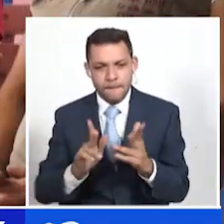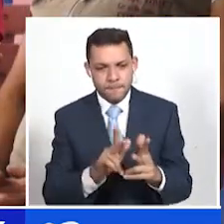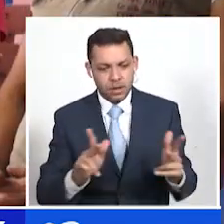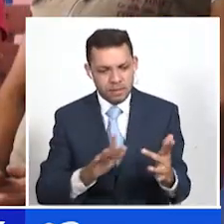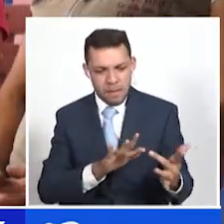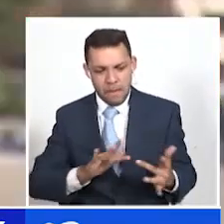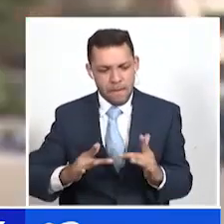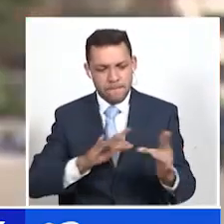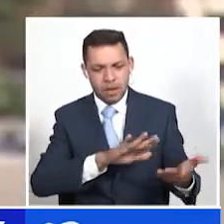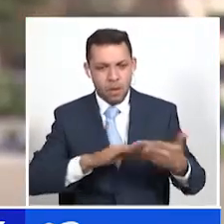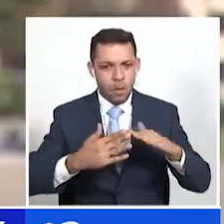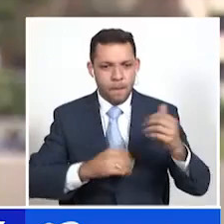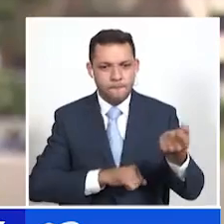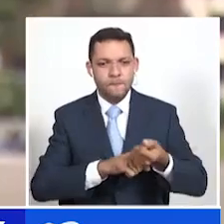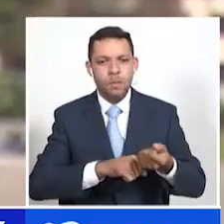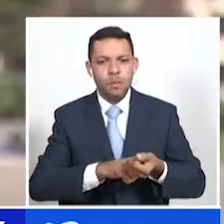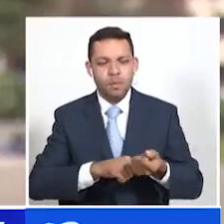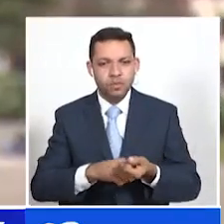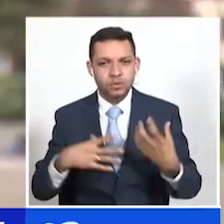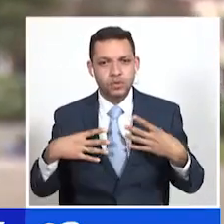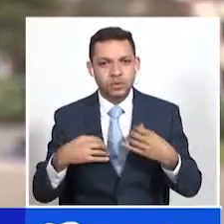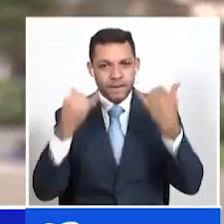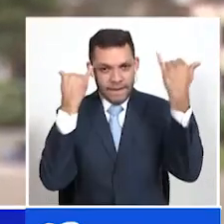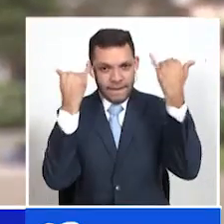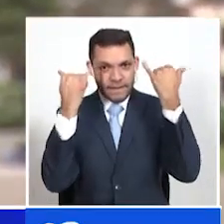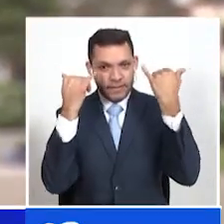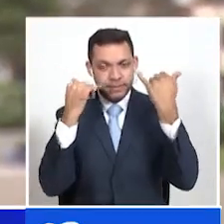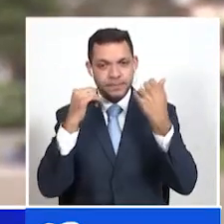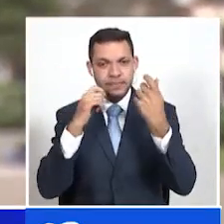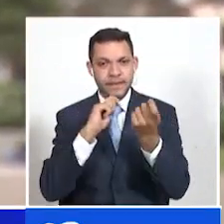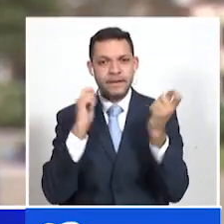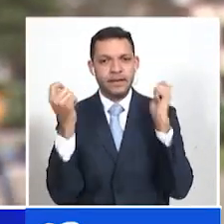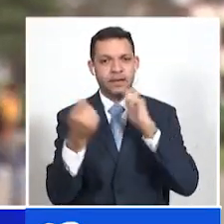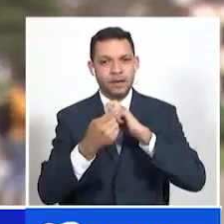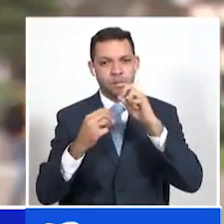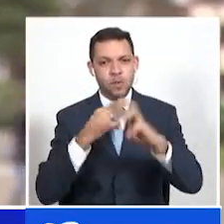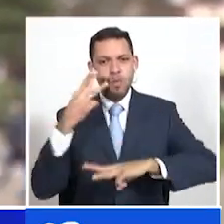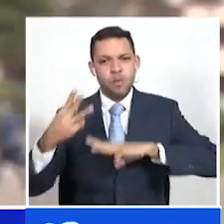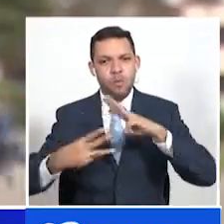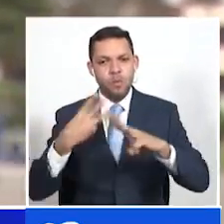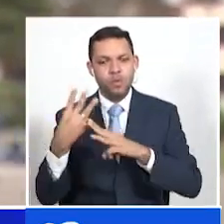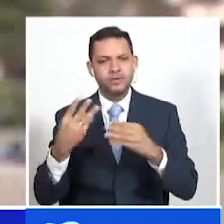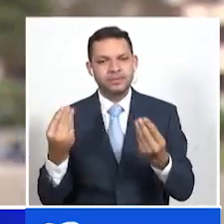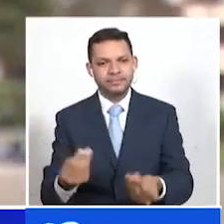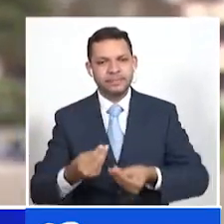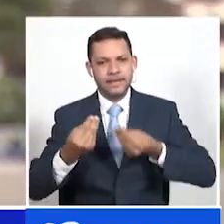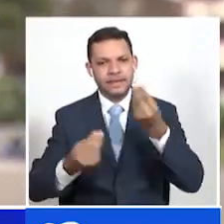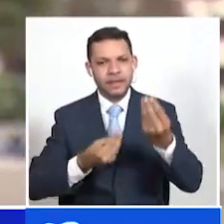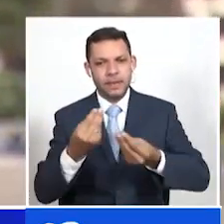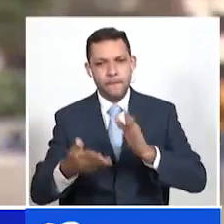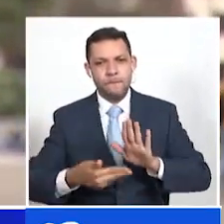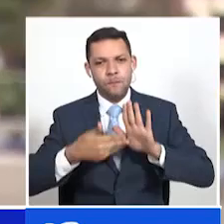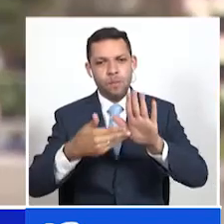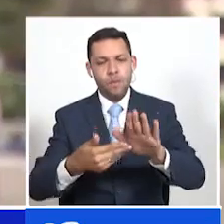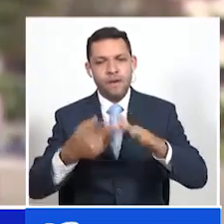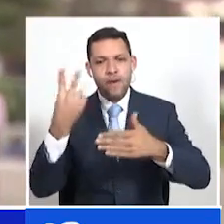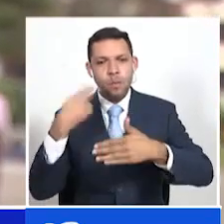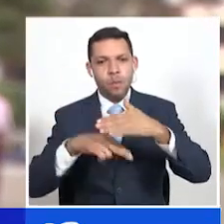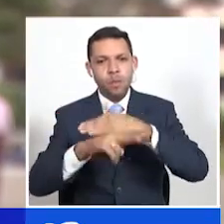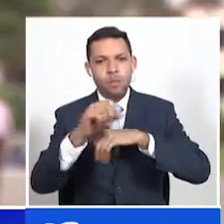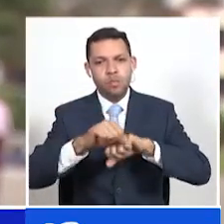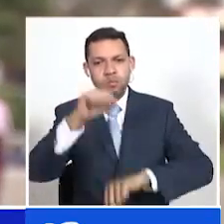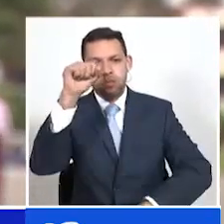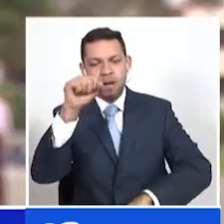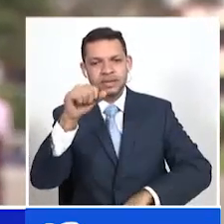dentro de las comunidades. Nosotros creamos Cambiando el Mundo con el objetivo de visibilizar 12 historias de alto impacto en el eje